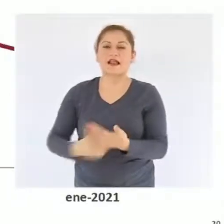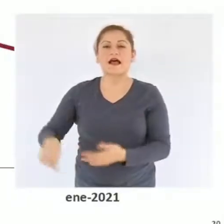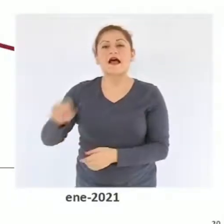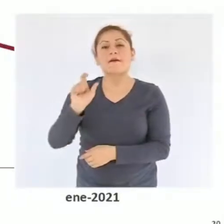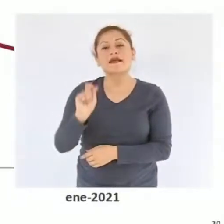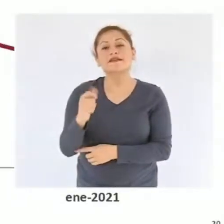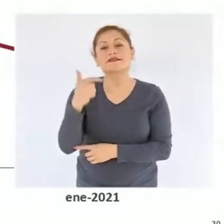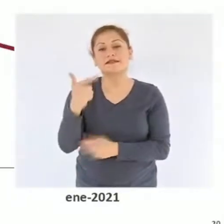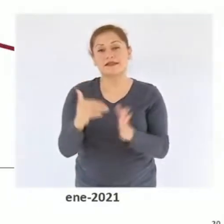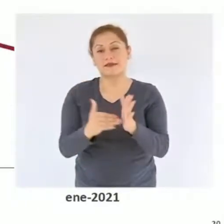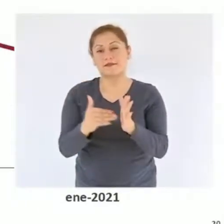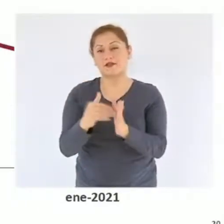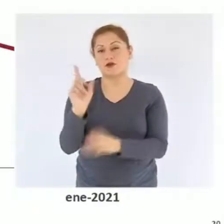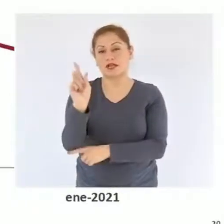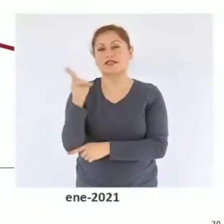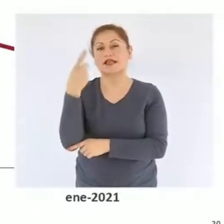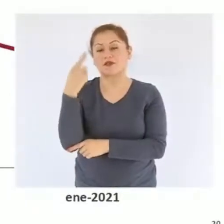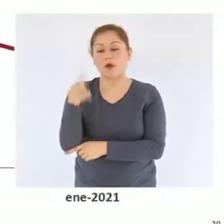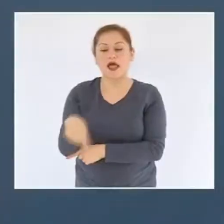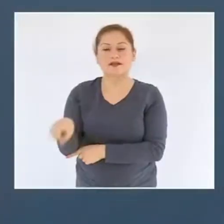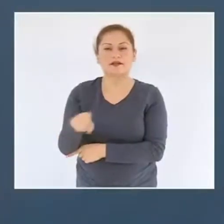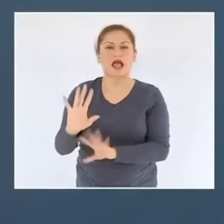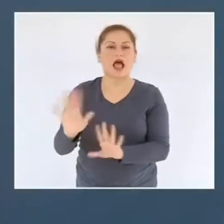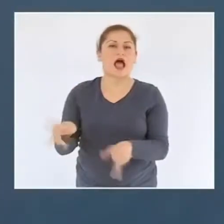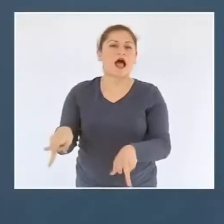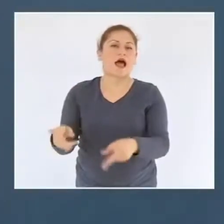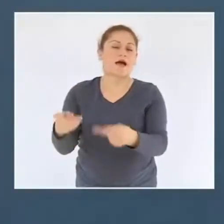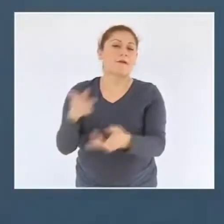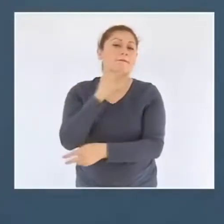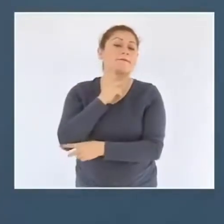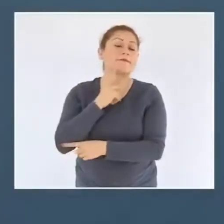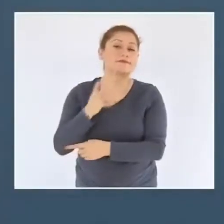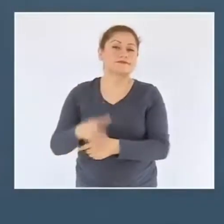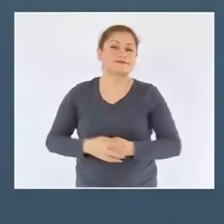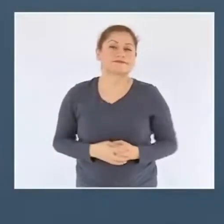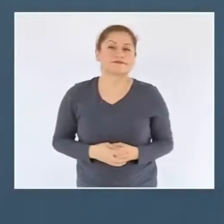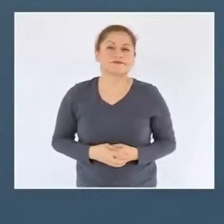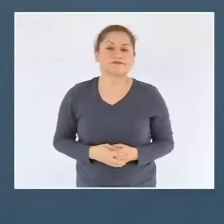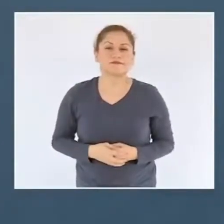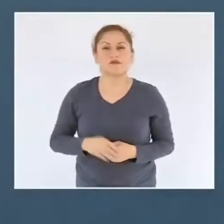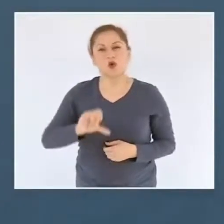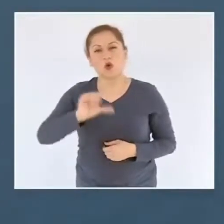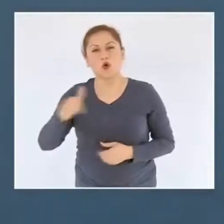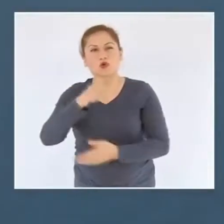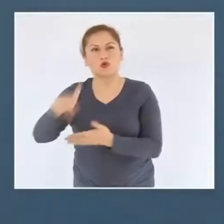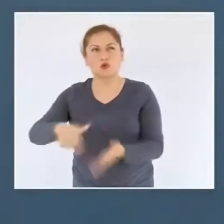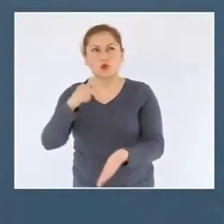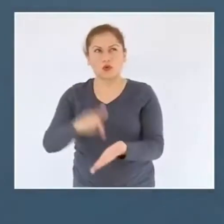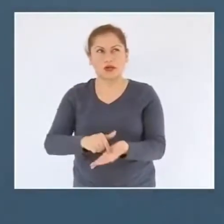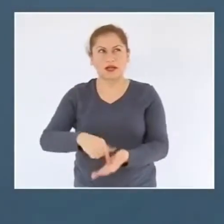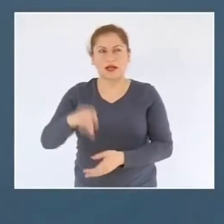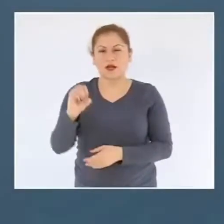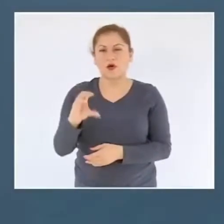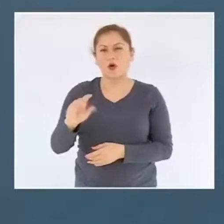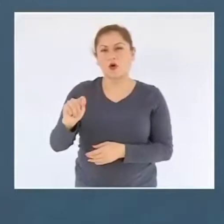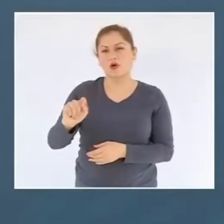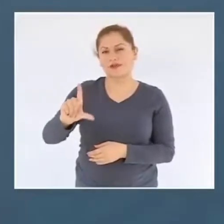millones por producción adelantada. El campo Octeli, ahí los